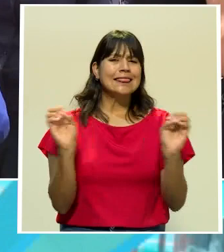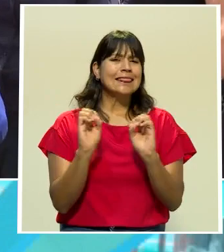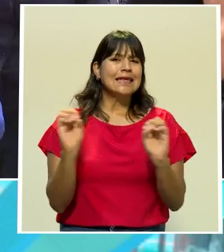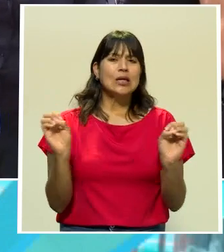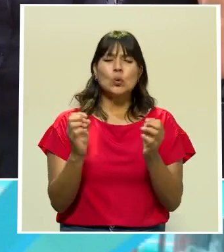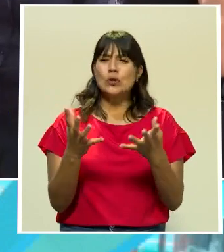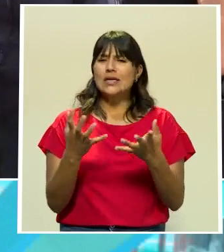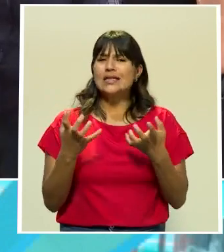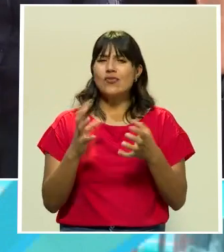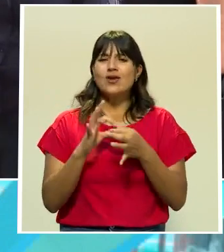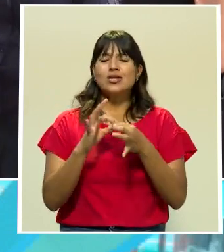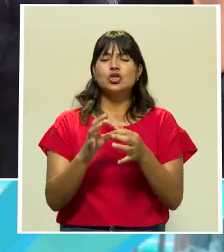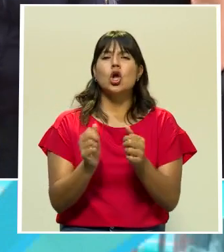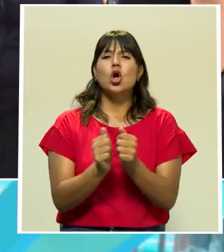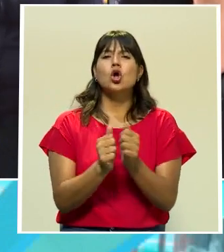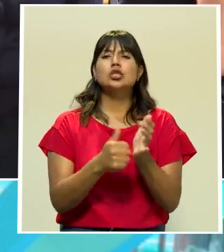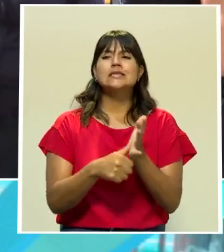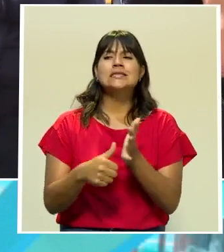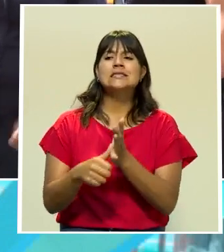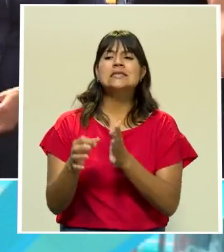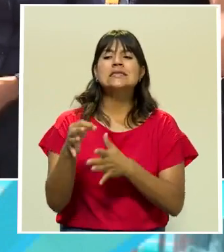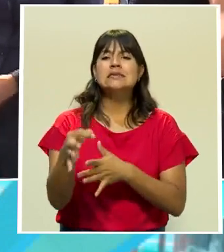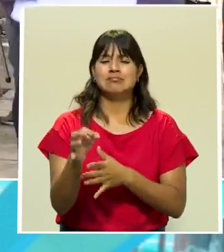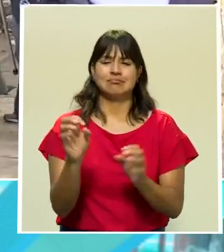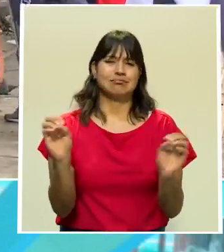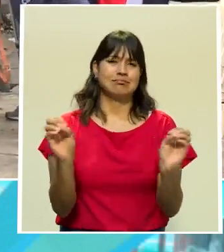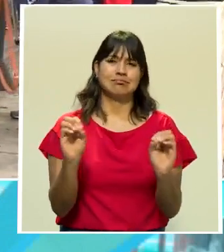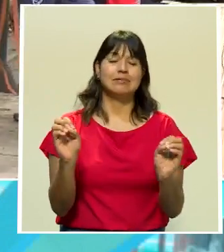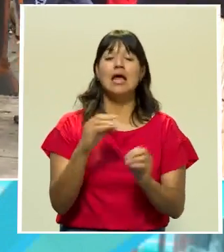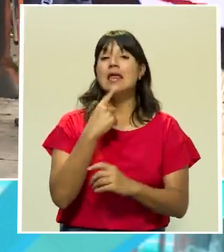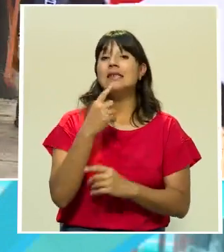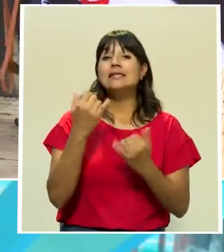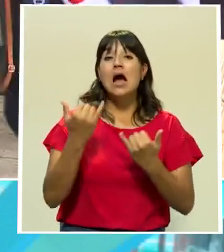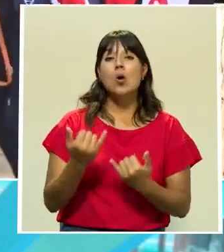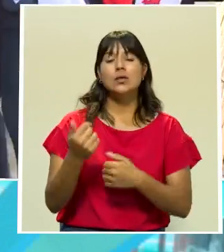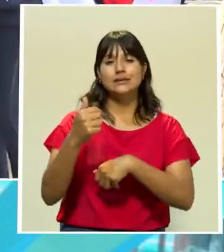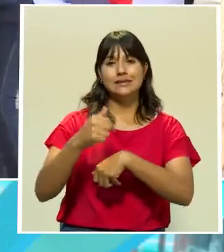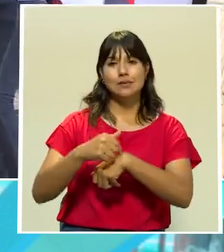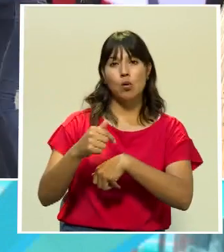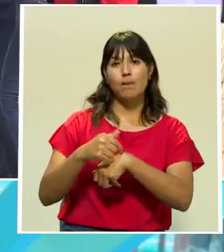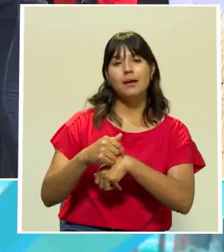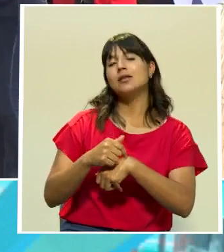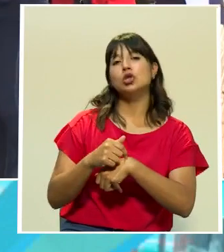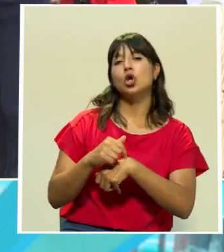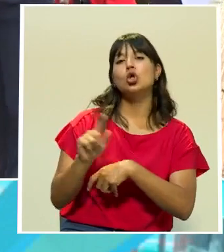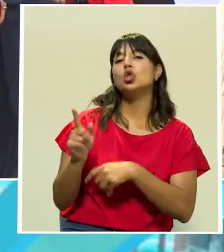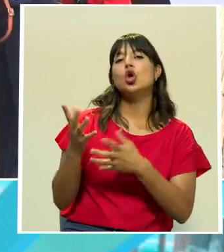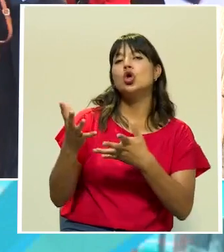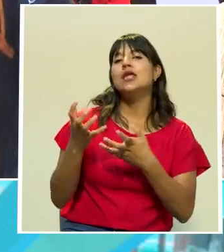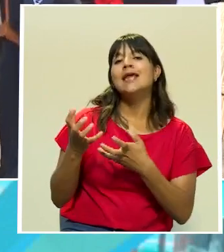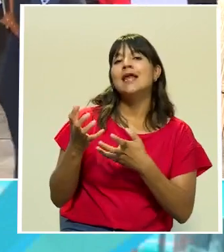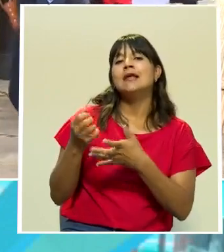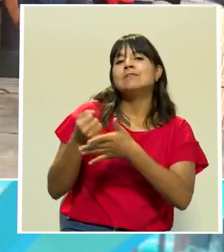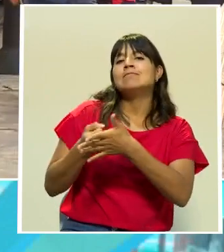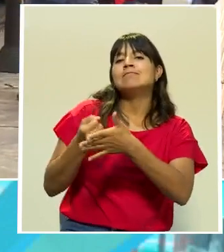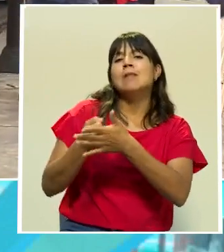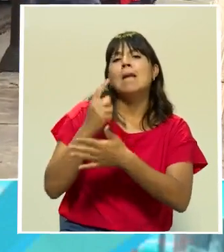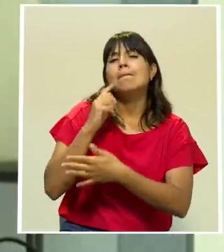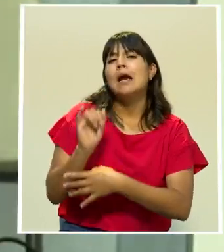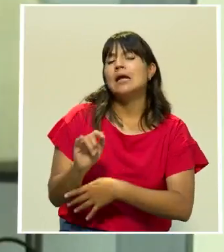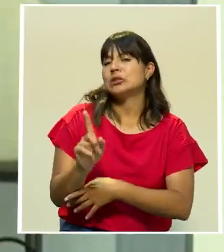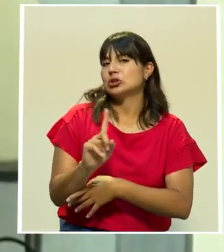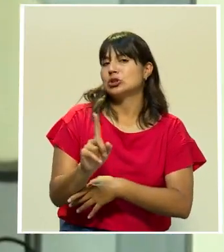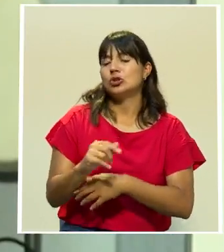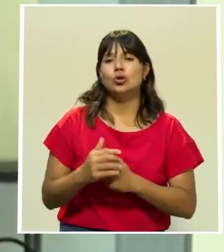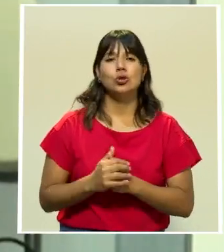las elecciones de nuestro país y él señala que en este momento el movimiento no es para eso. Veamos. El Rescate